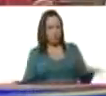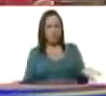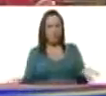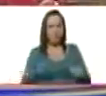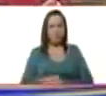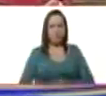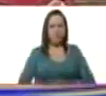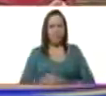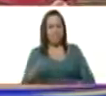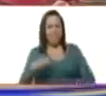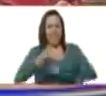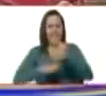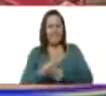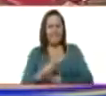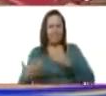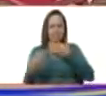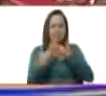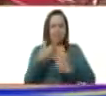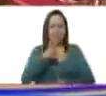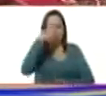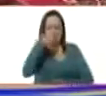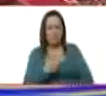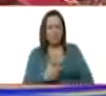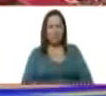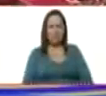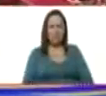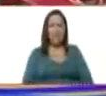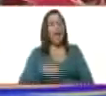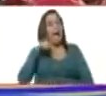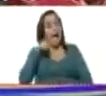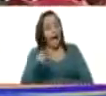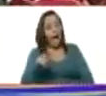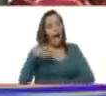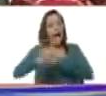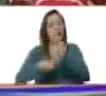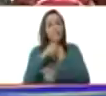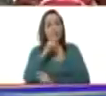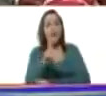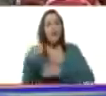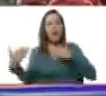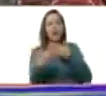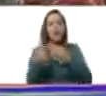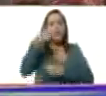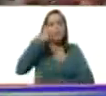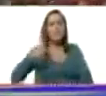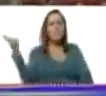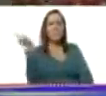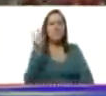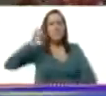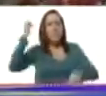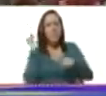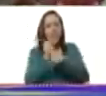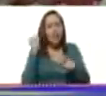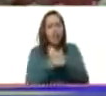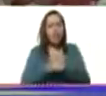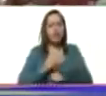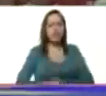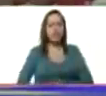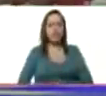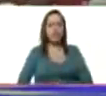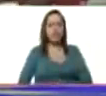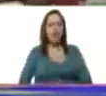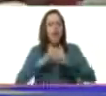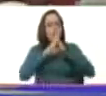me hacen a mí? El daño se lo hacen al pueblo de Venezuela, a los trabajadores y trabajadoras,